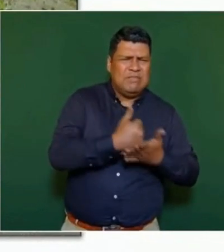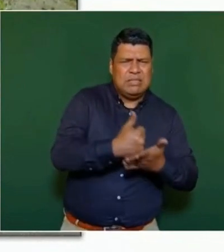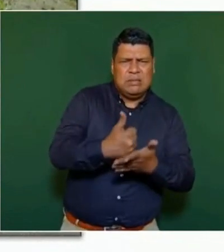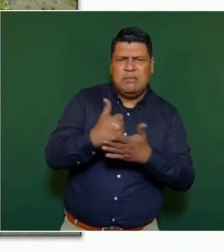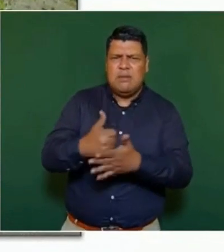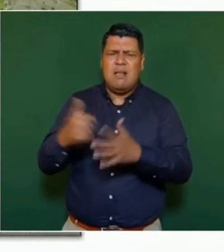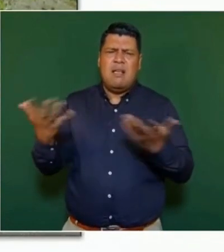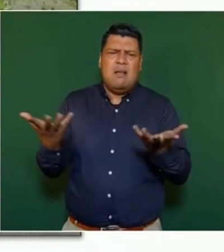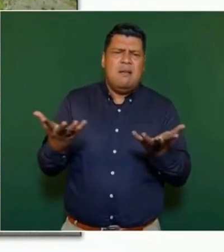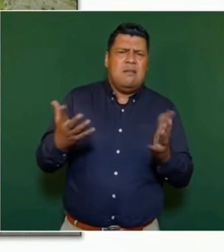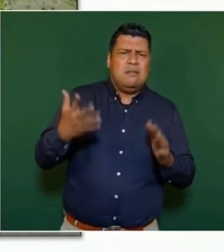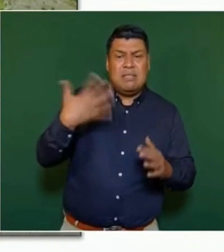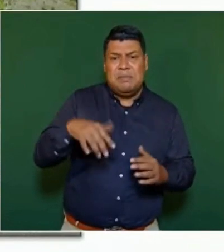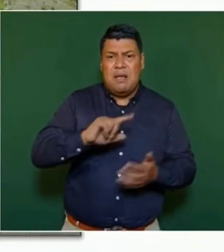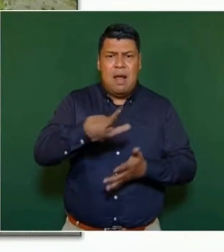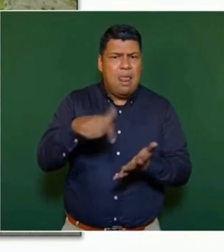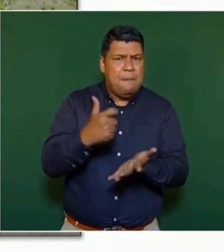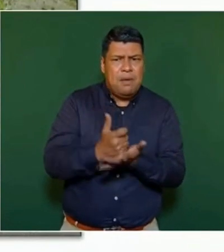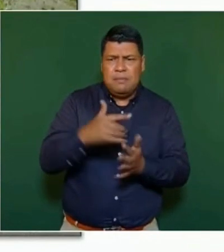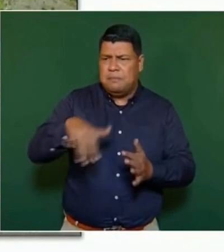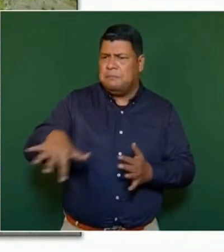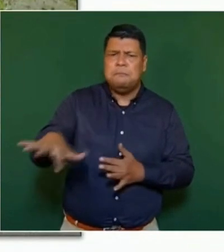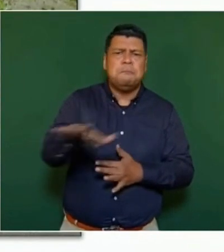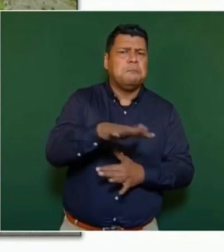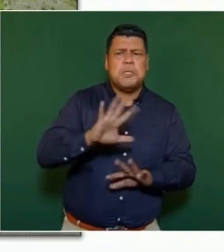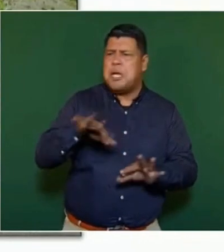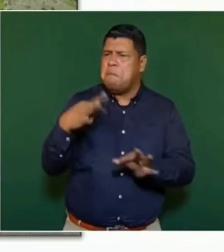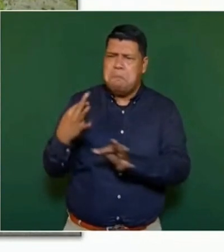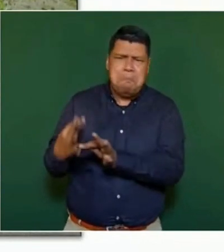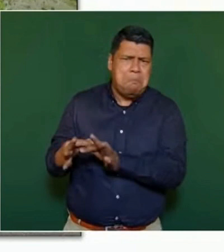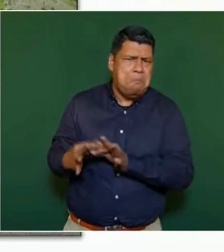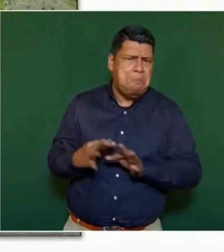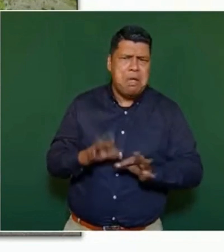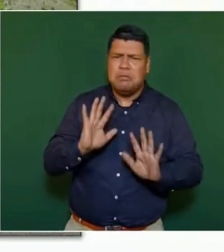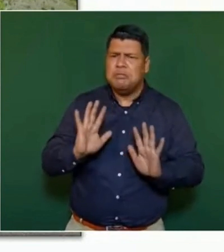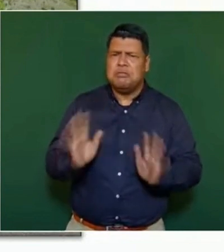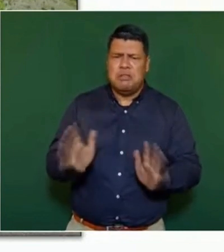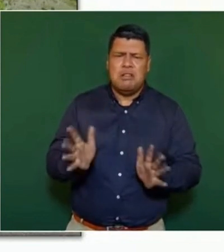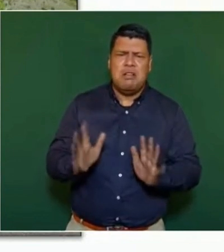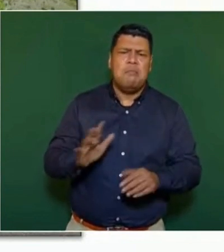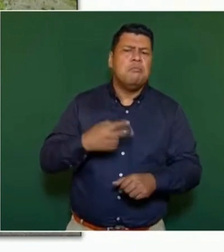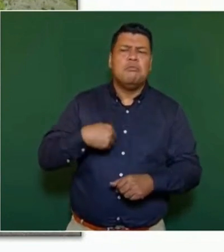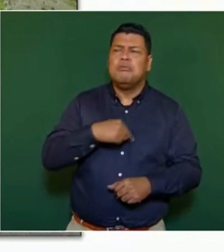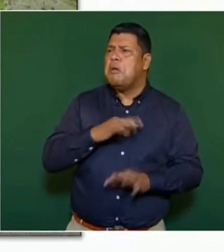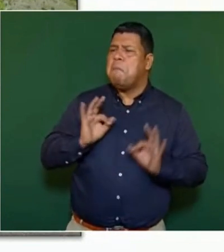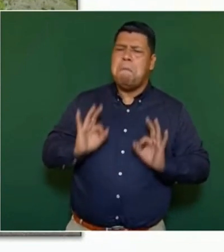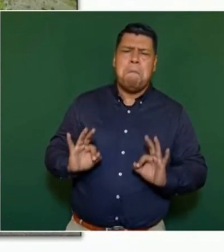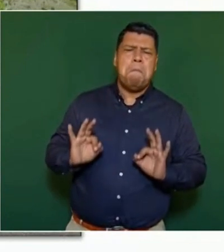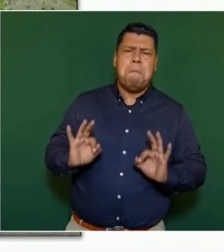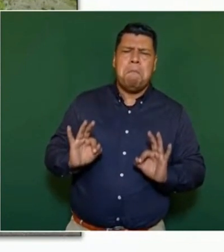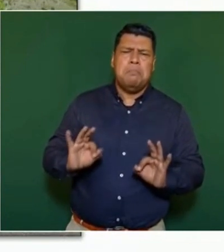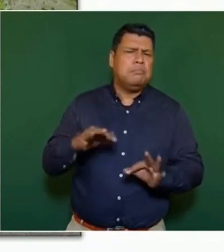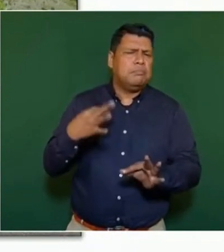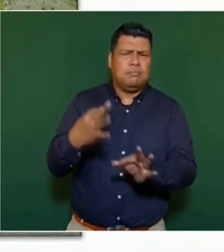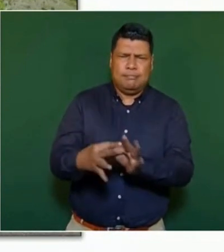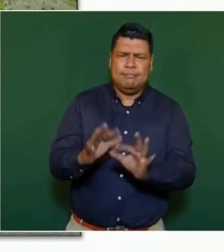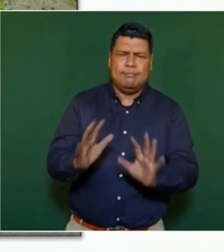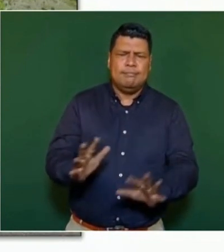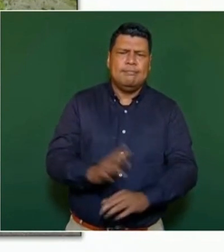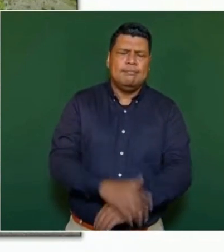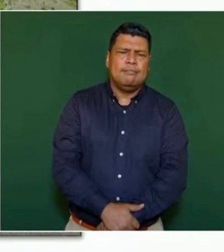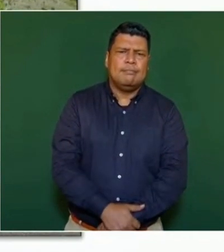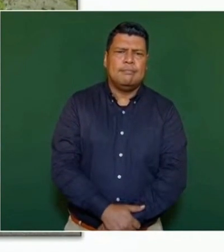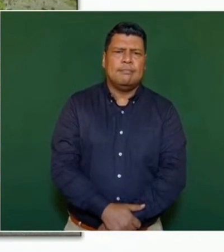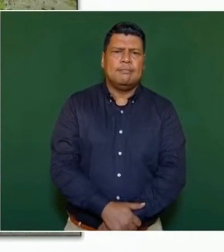Afortunadamente aquí en Jalapa ya prácticamente podemos decir que estamos en la normalidad cotidiana, ¿no? La que sigue, por